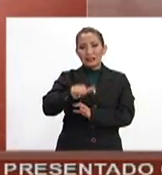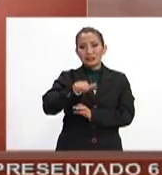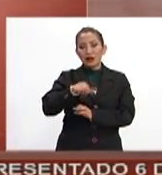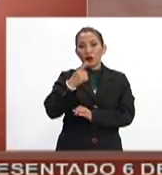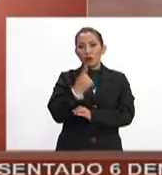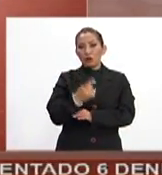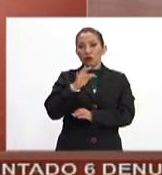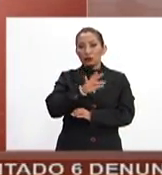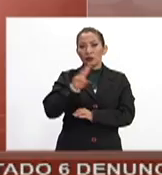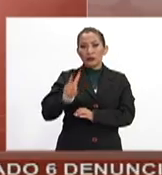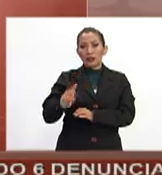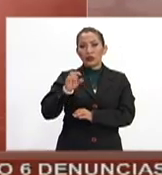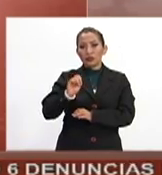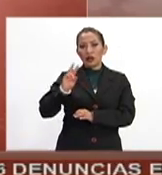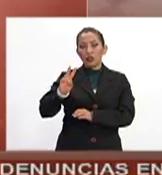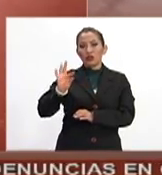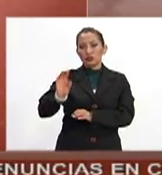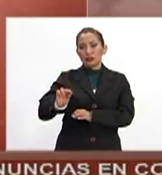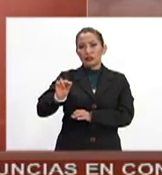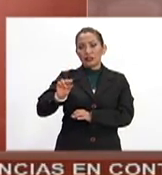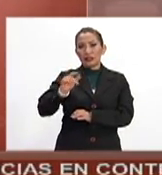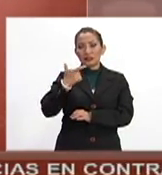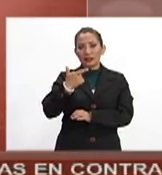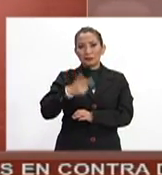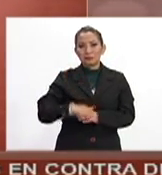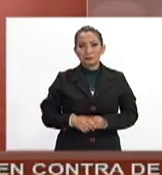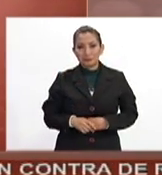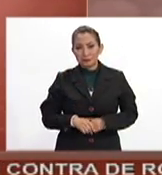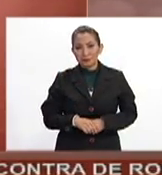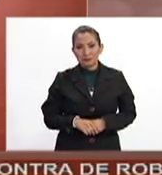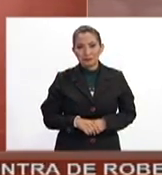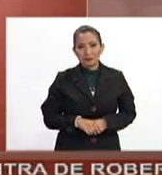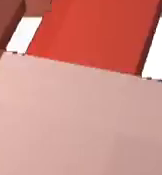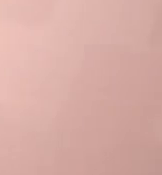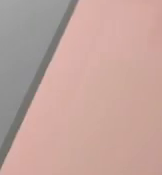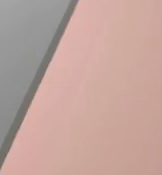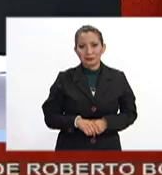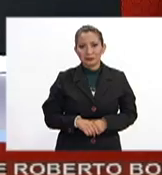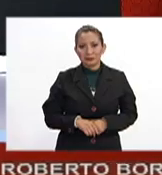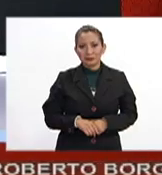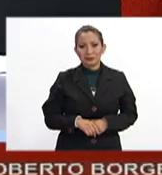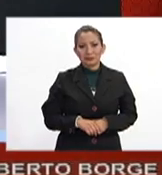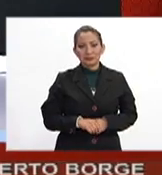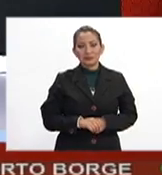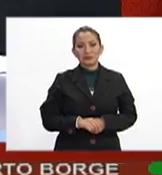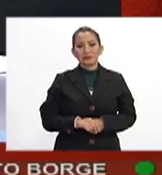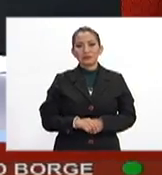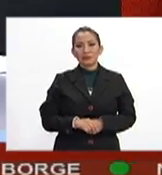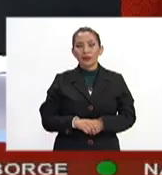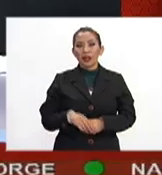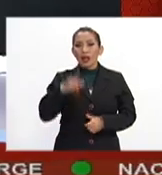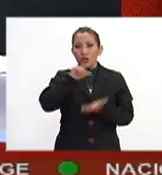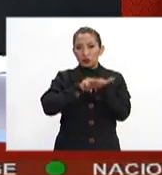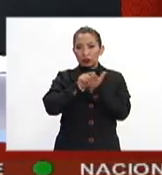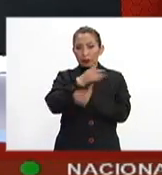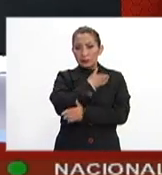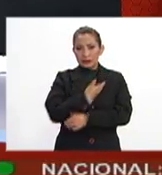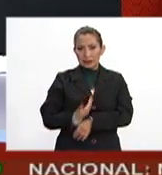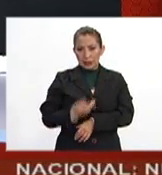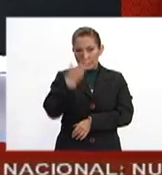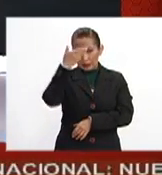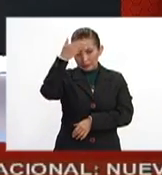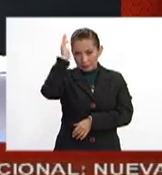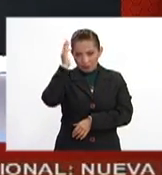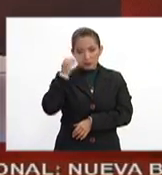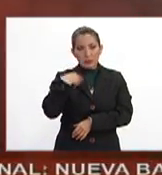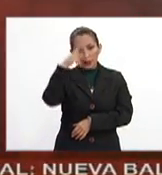7916-1520287. Vía Twitter, el presidente Enrique Peña